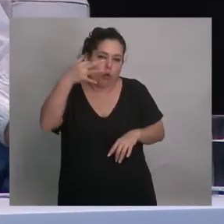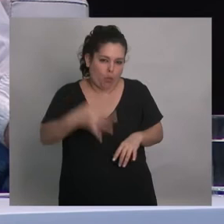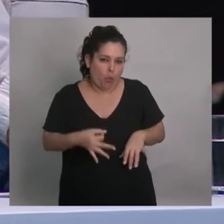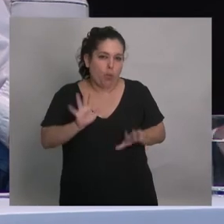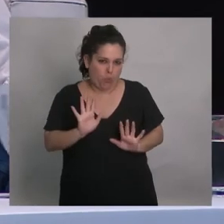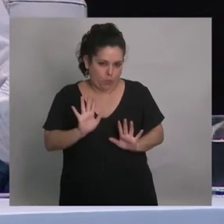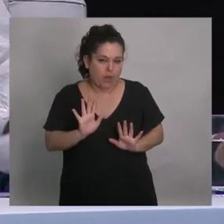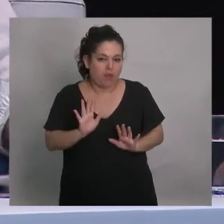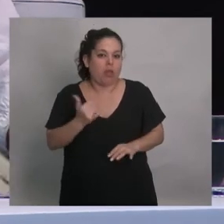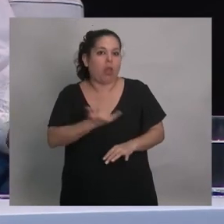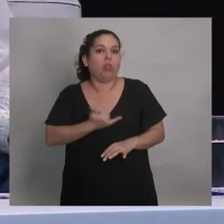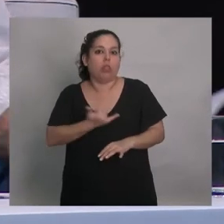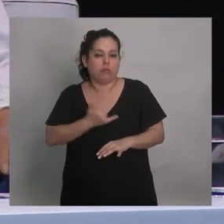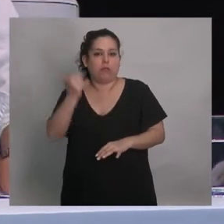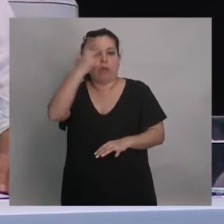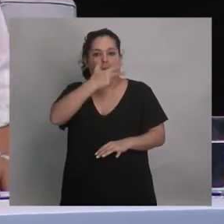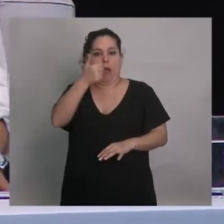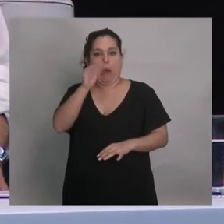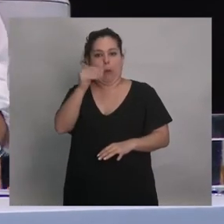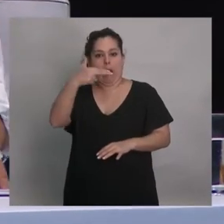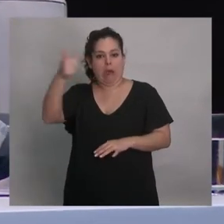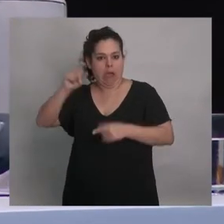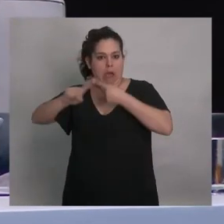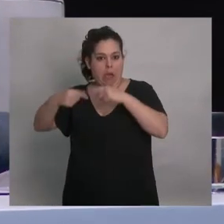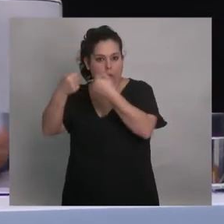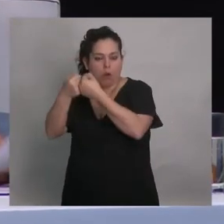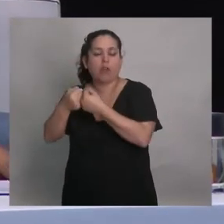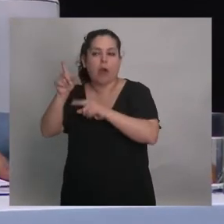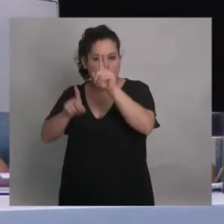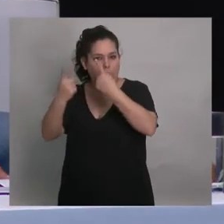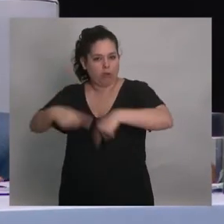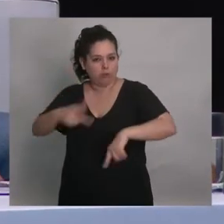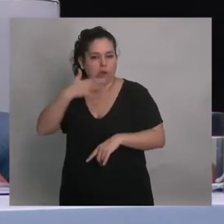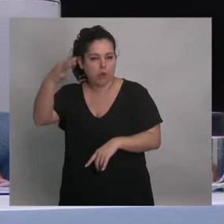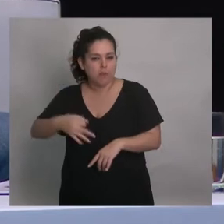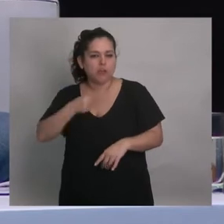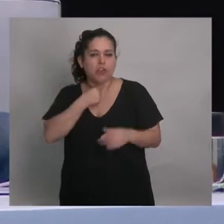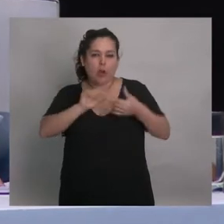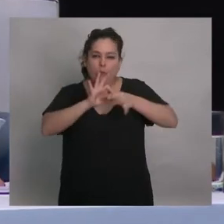logrado en la habana yo quiero leer una frase del instituto